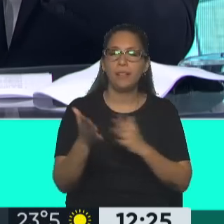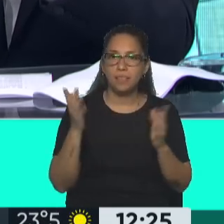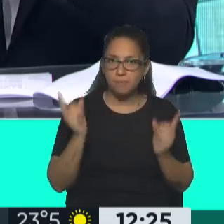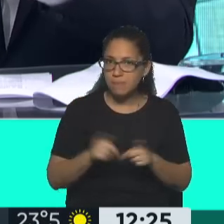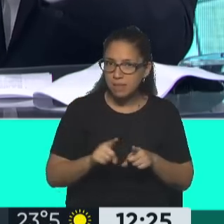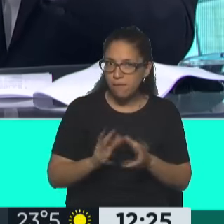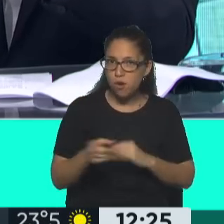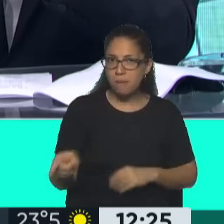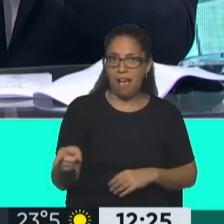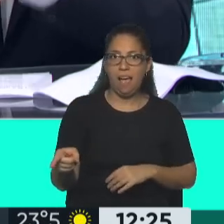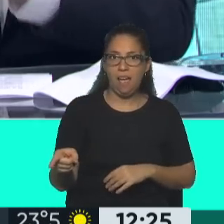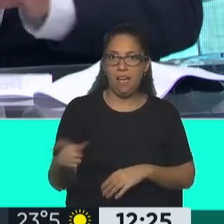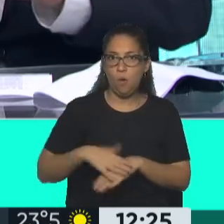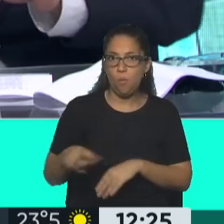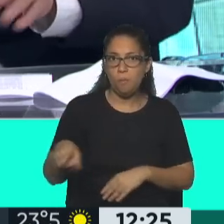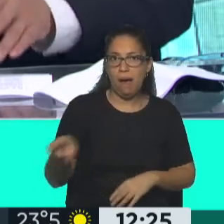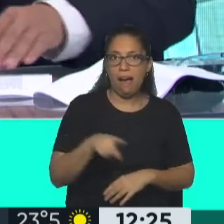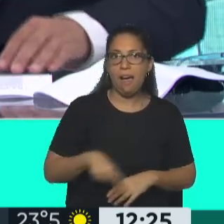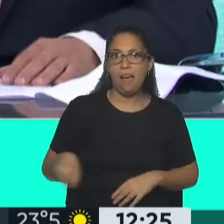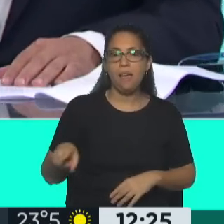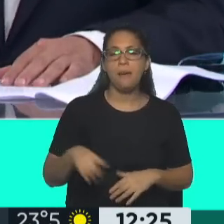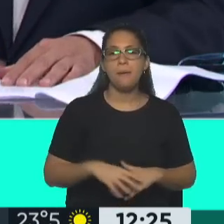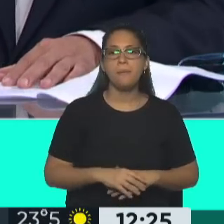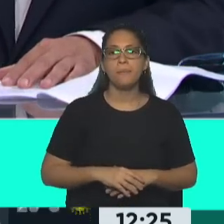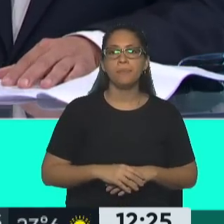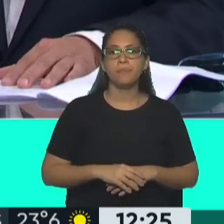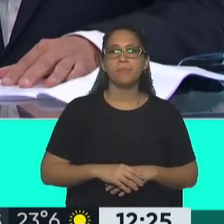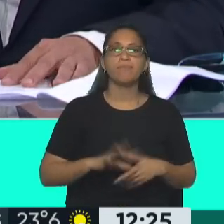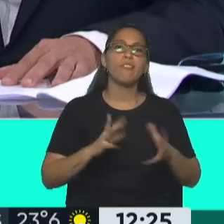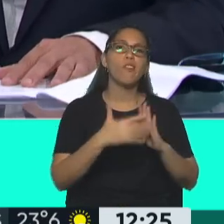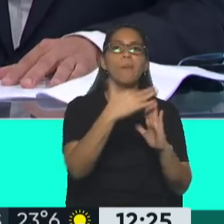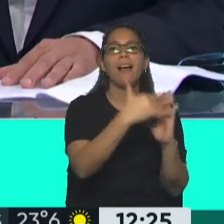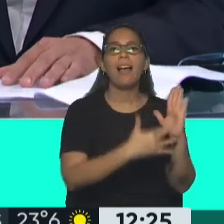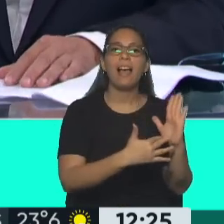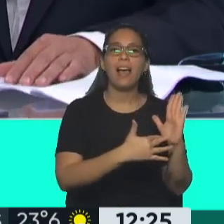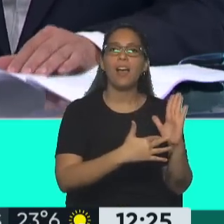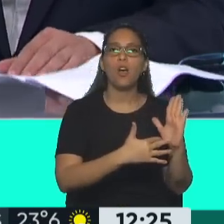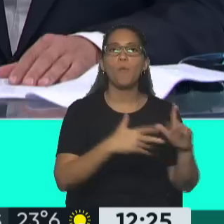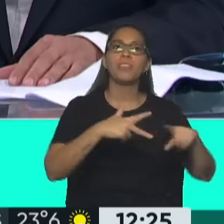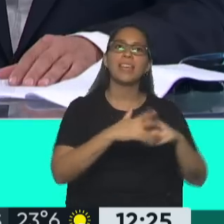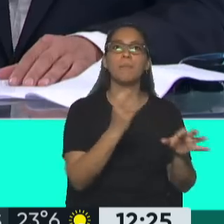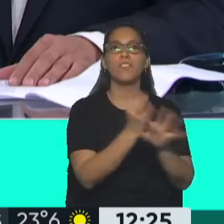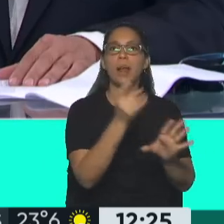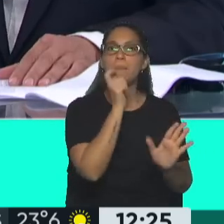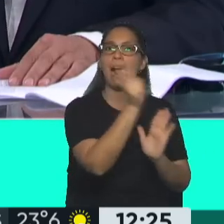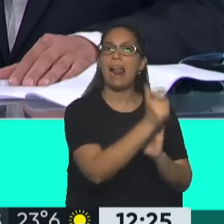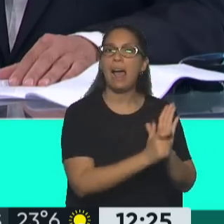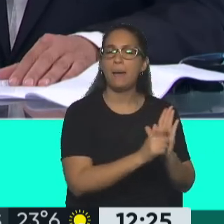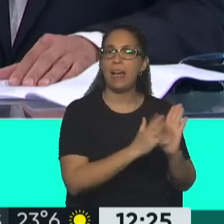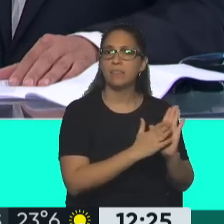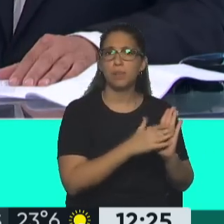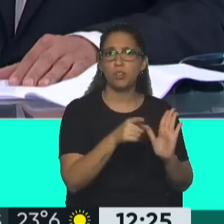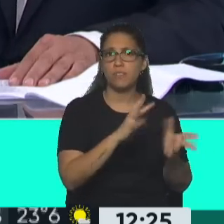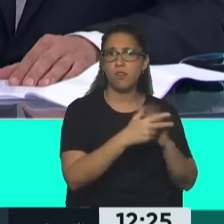esa manera. De esa manera. Esto es una forma de decirlo técnica y profesionalmente, es que este fue